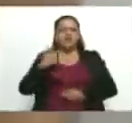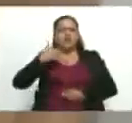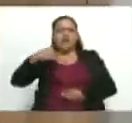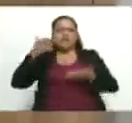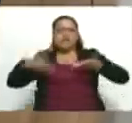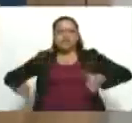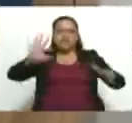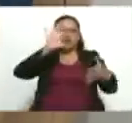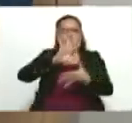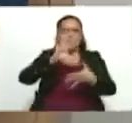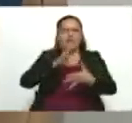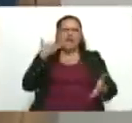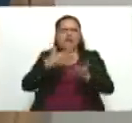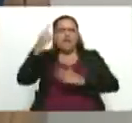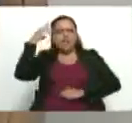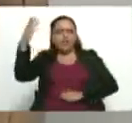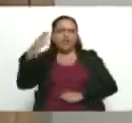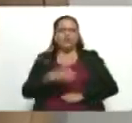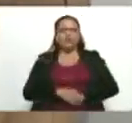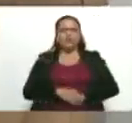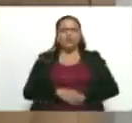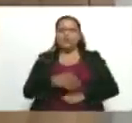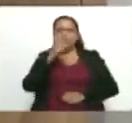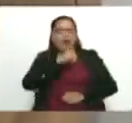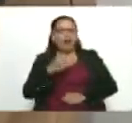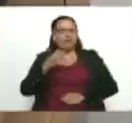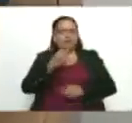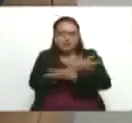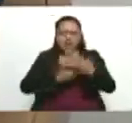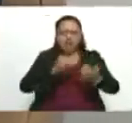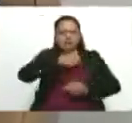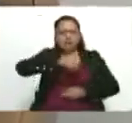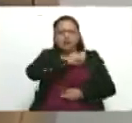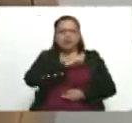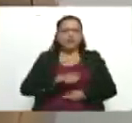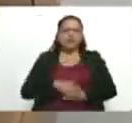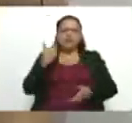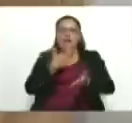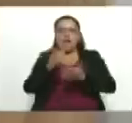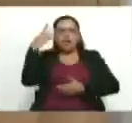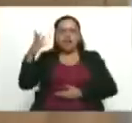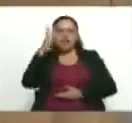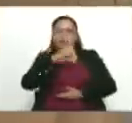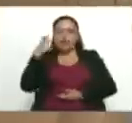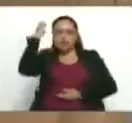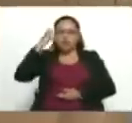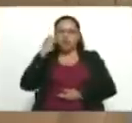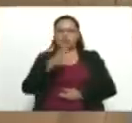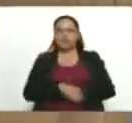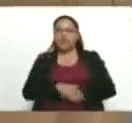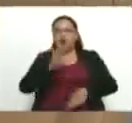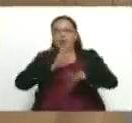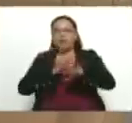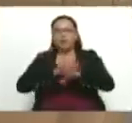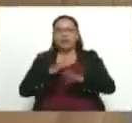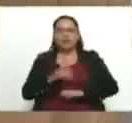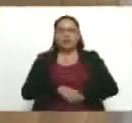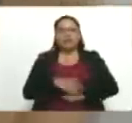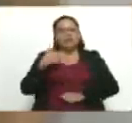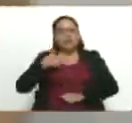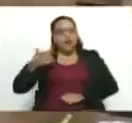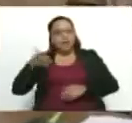americano, gracias a Dios no soy español, gracias a Dios no soy europeo, porque si fuera